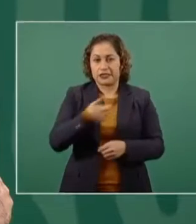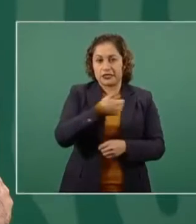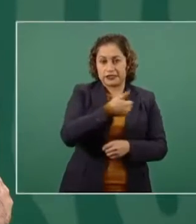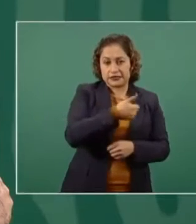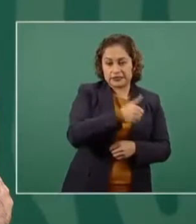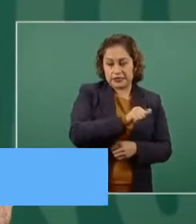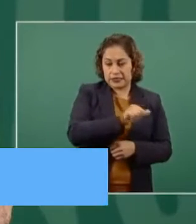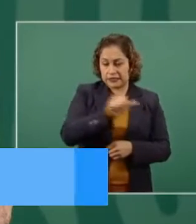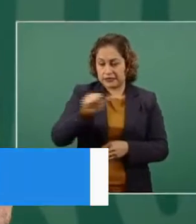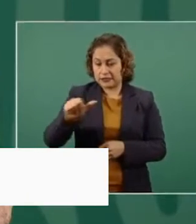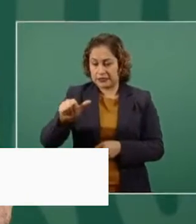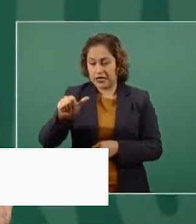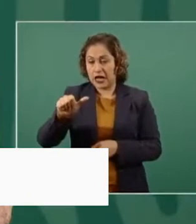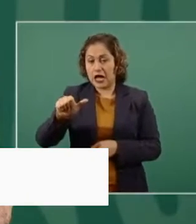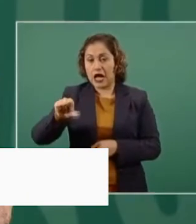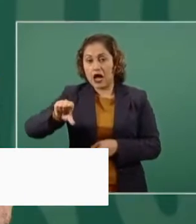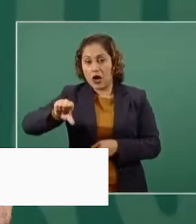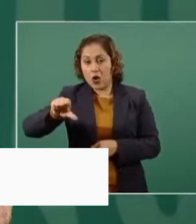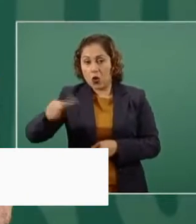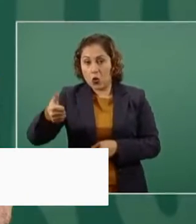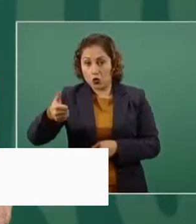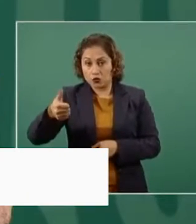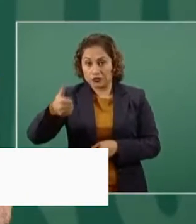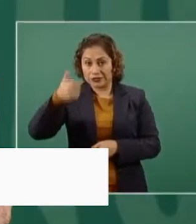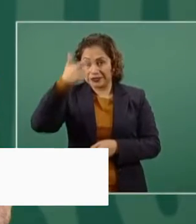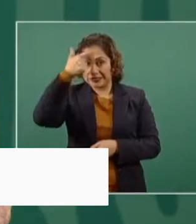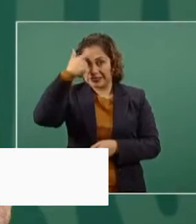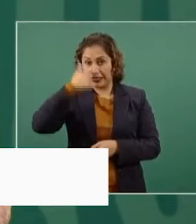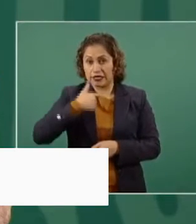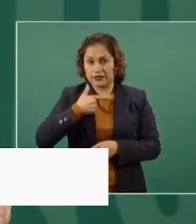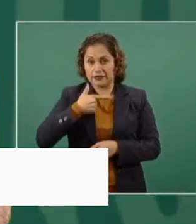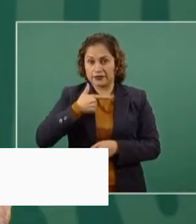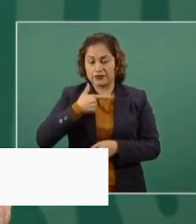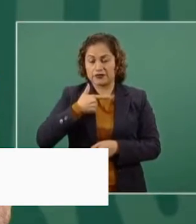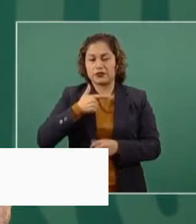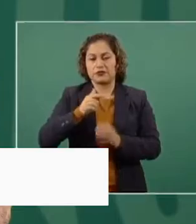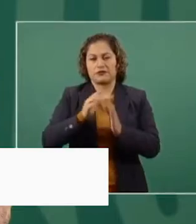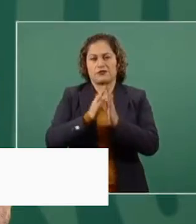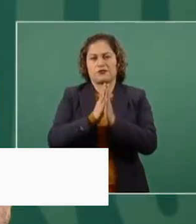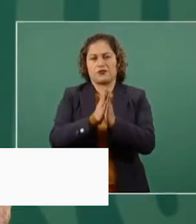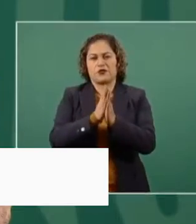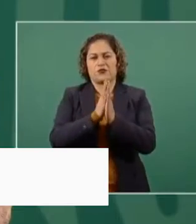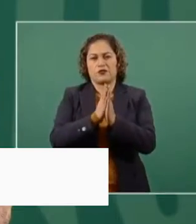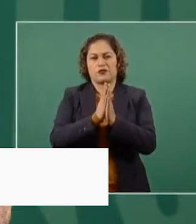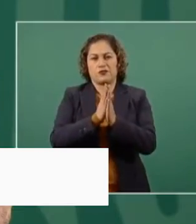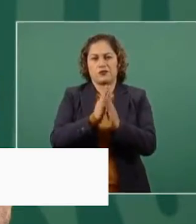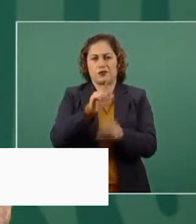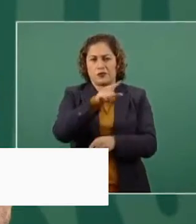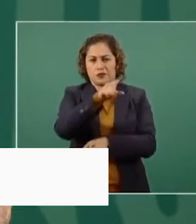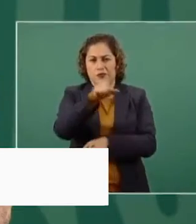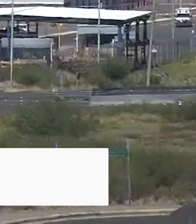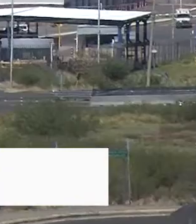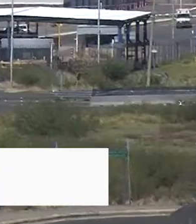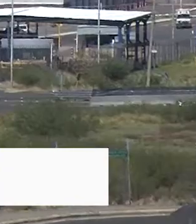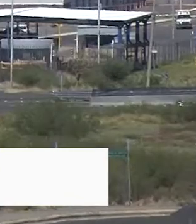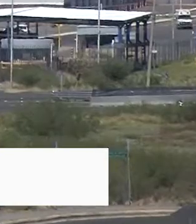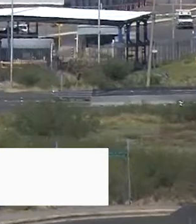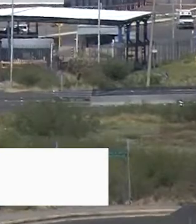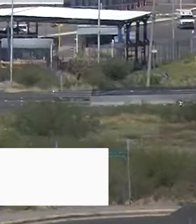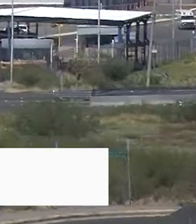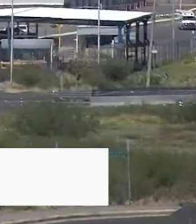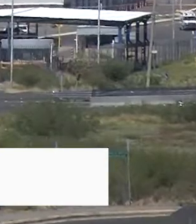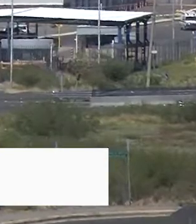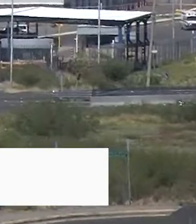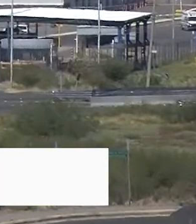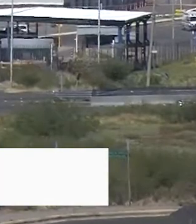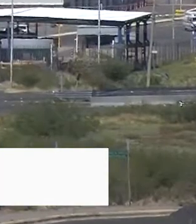El gobernador de Guanajuato, Diego Sinué Rodríguez Vallejo, hizo un llamado a la Federación a que tome cartas en el asunto y revise a la brevedad el tema del